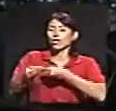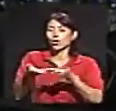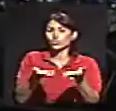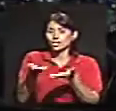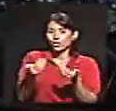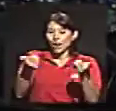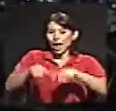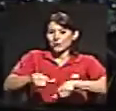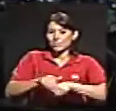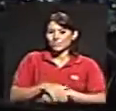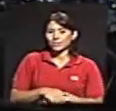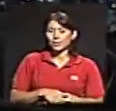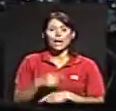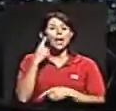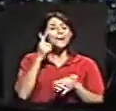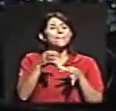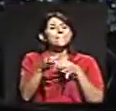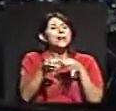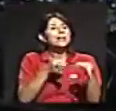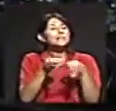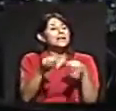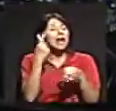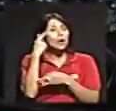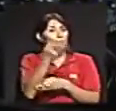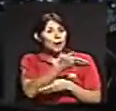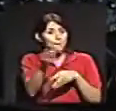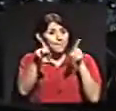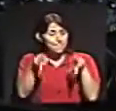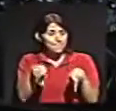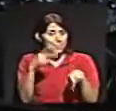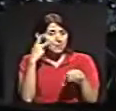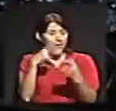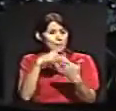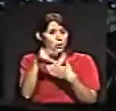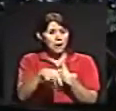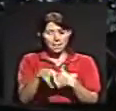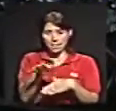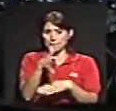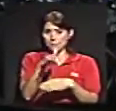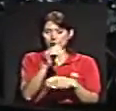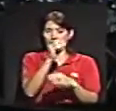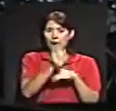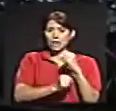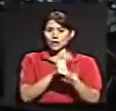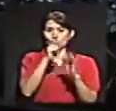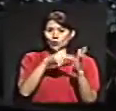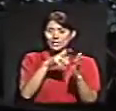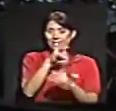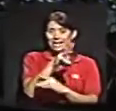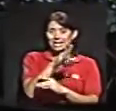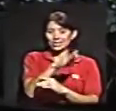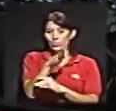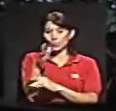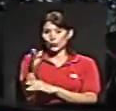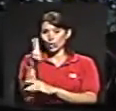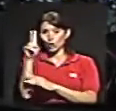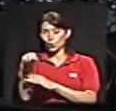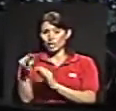nuestros televidentes, en el año 2000, entre 2006 y 2008, hay una